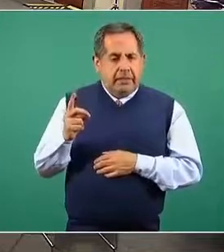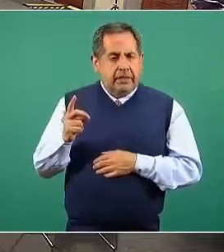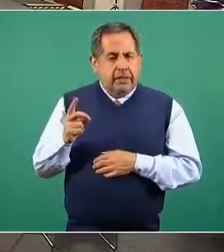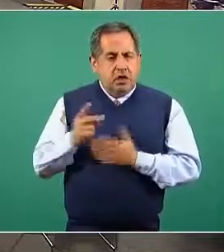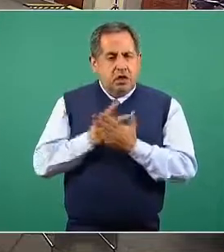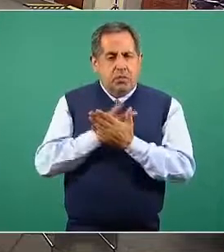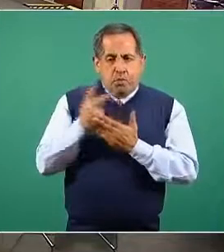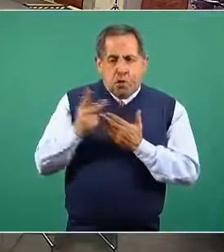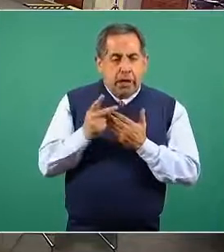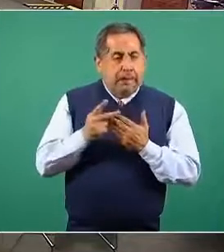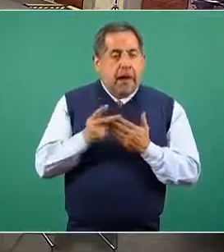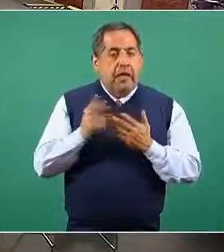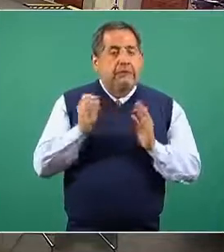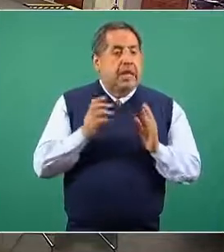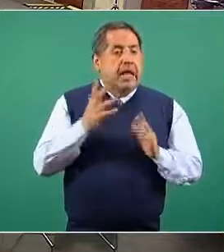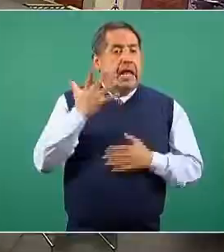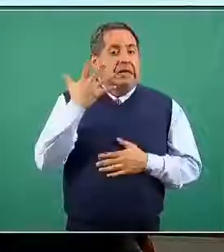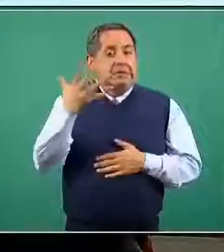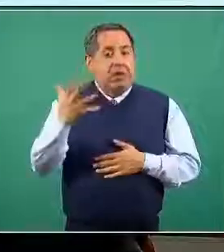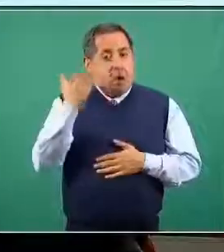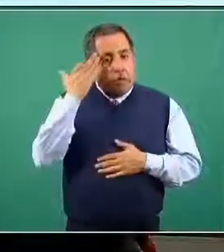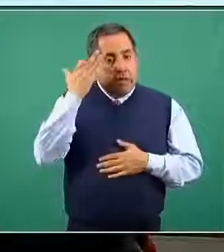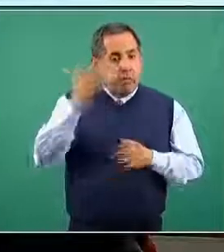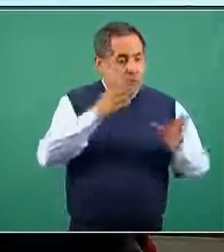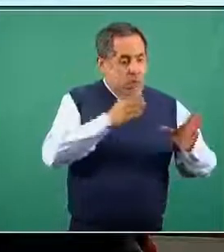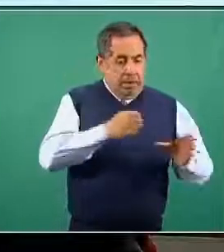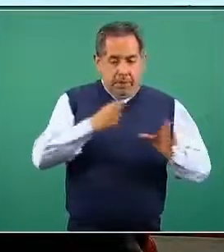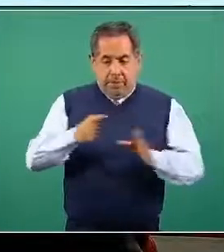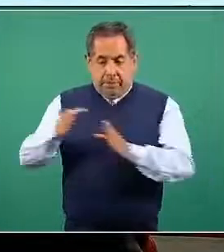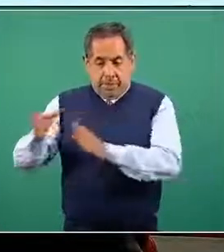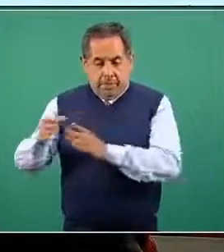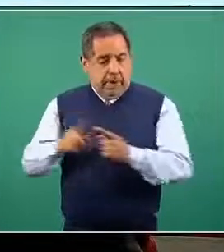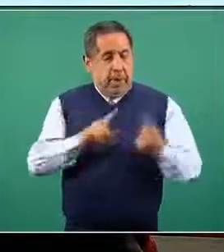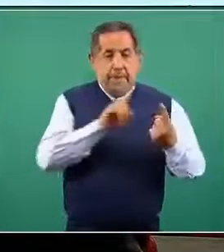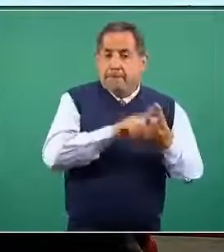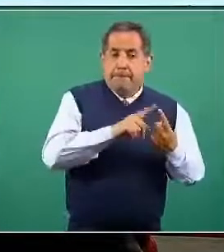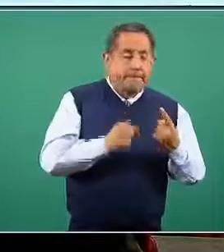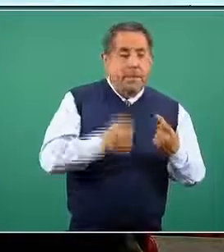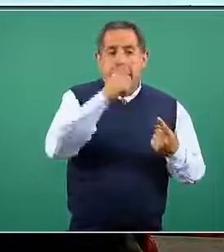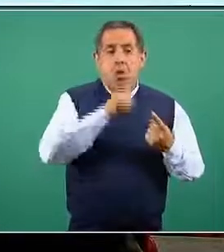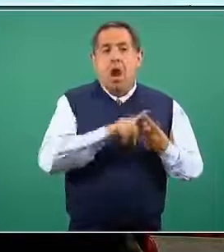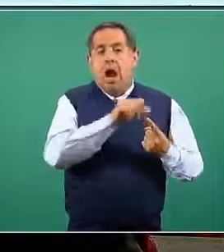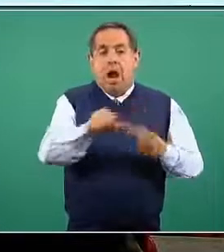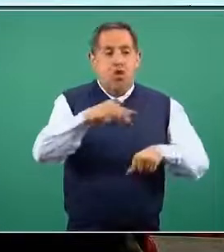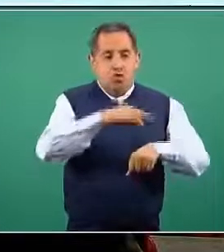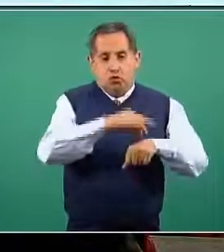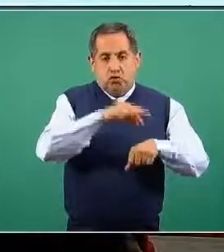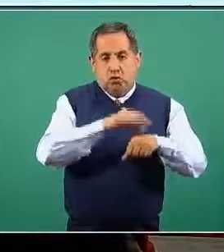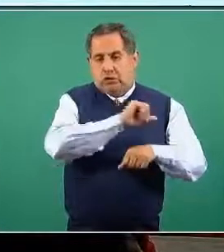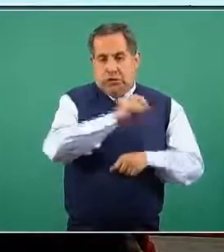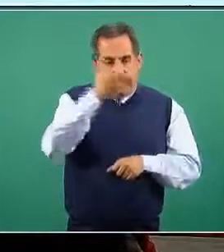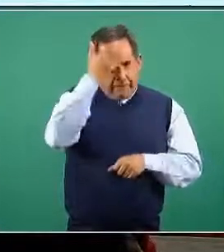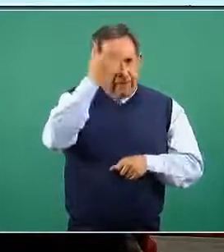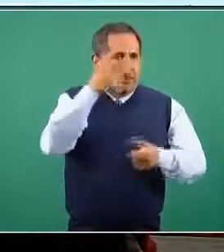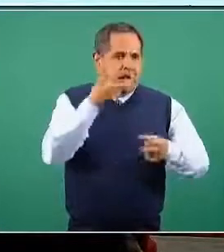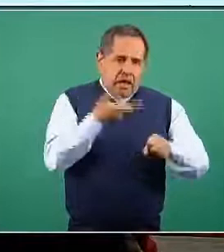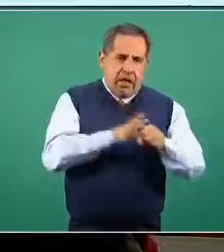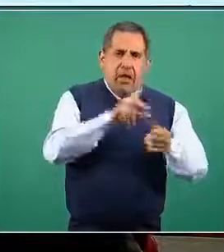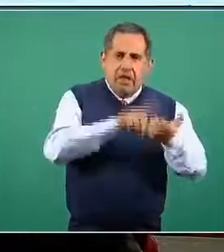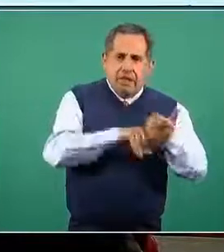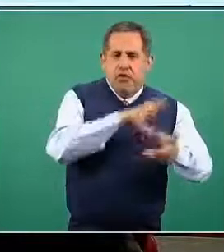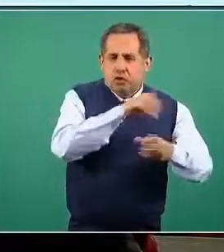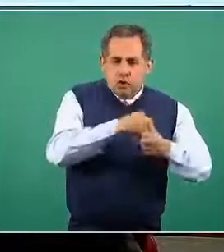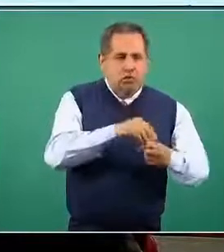programa está dividido en 5 etapas. La etapa 1 es personal de salud de primer contacto, son 11 categorías laborales, no